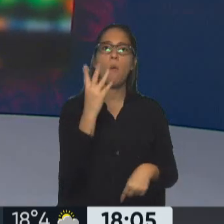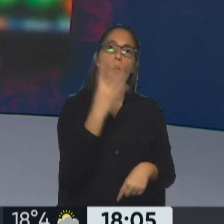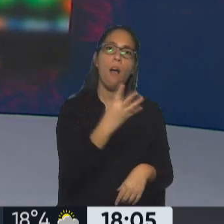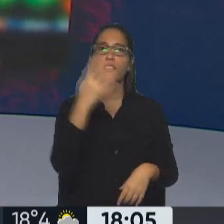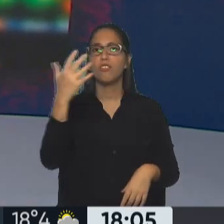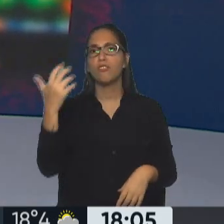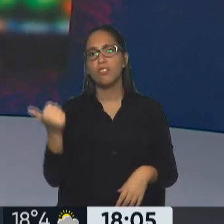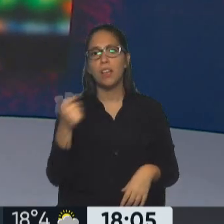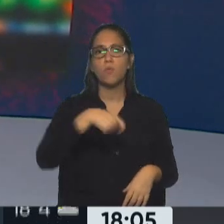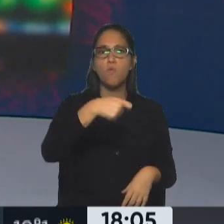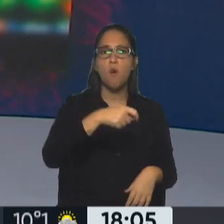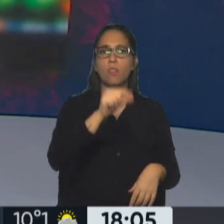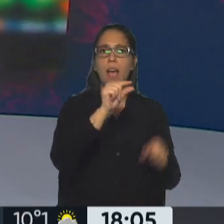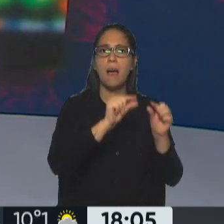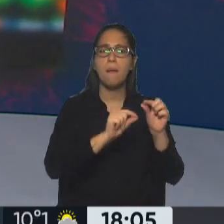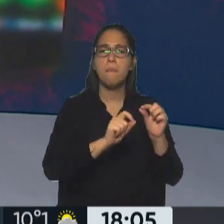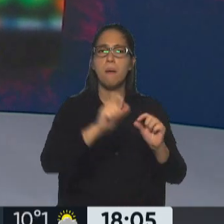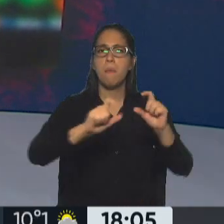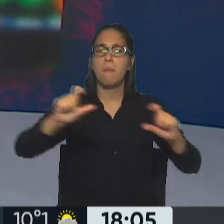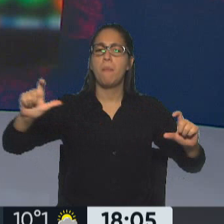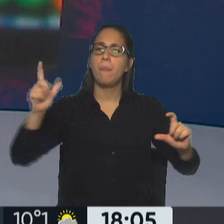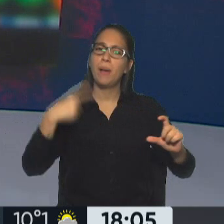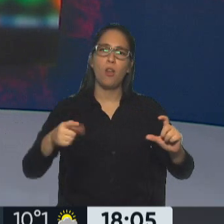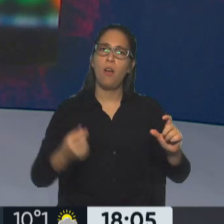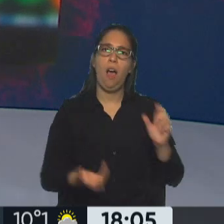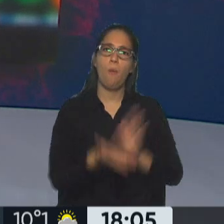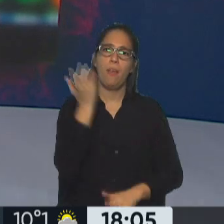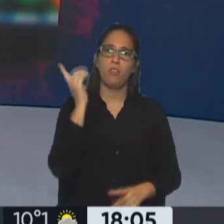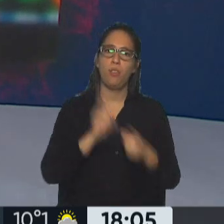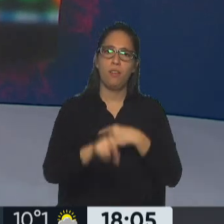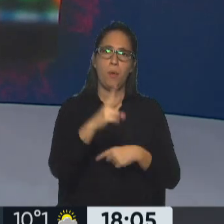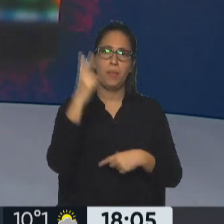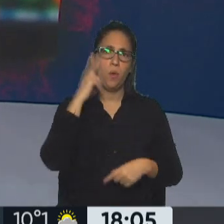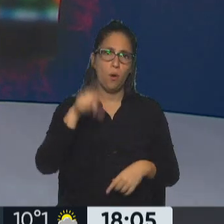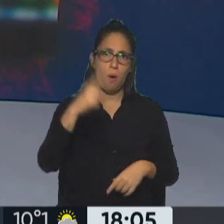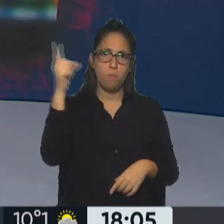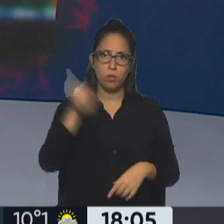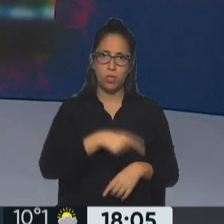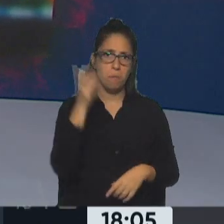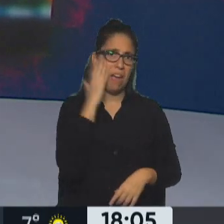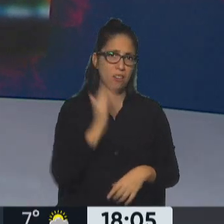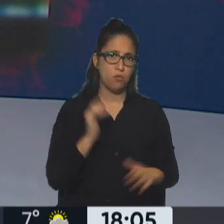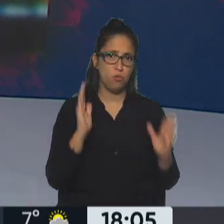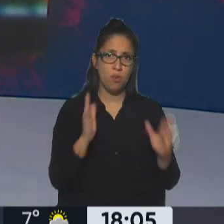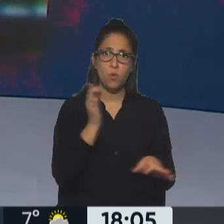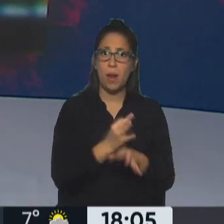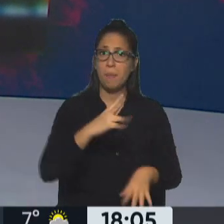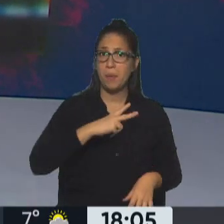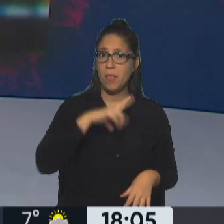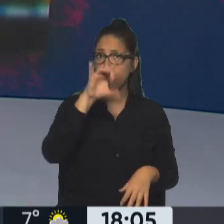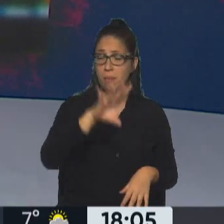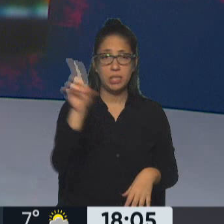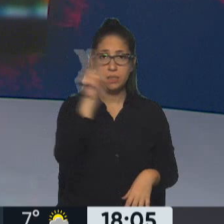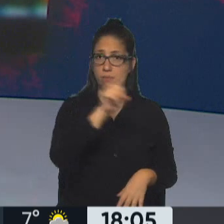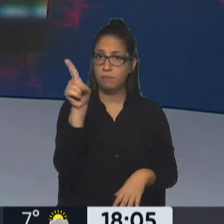6 cuotas o meses. Sin embargo, el aumento terminó siendo del 29,1%. No solo son los colegios privados, obviamente, también